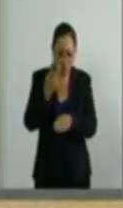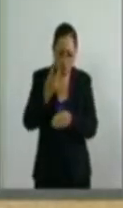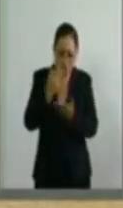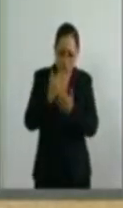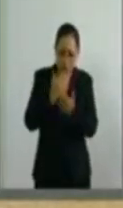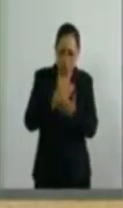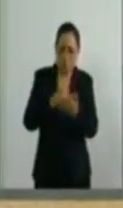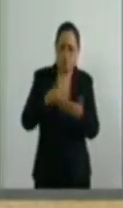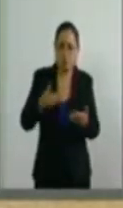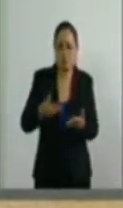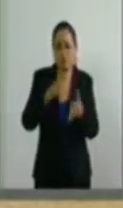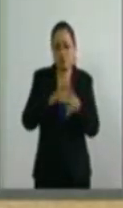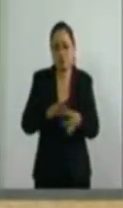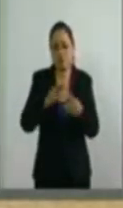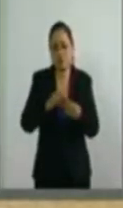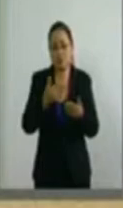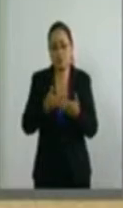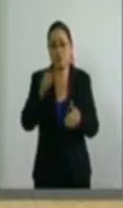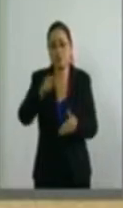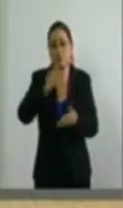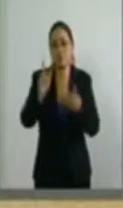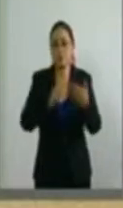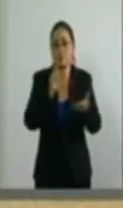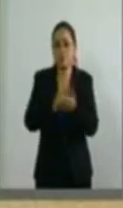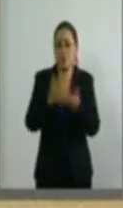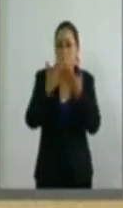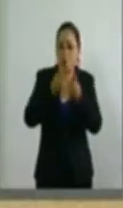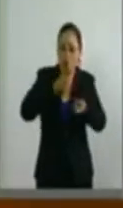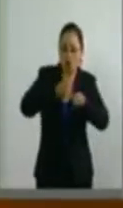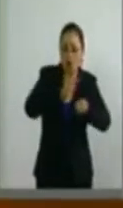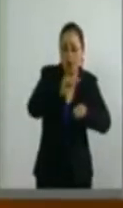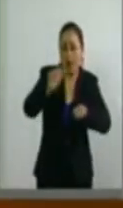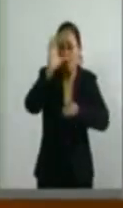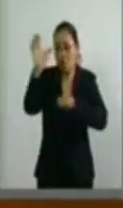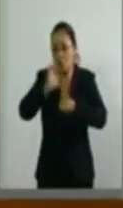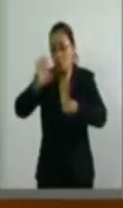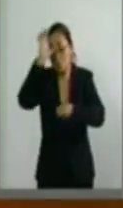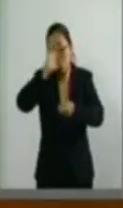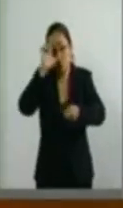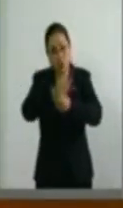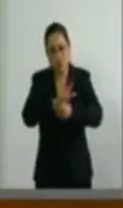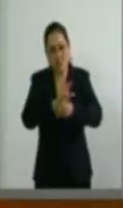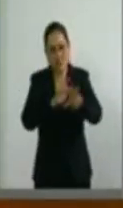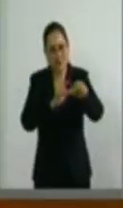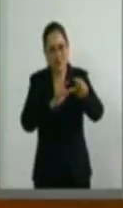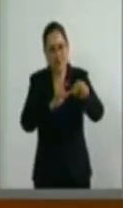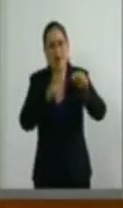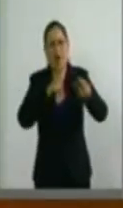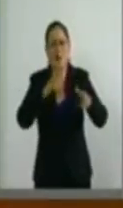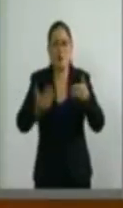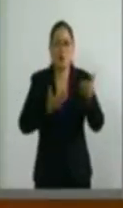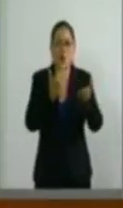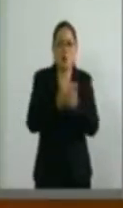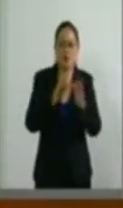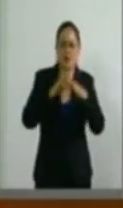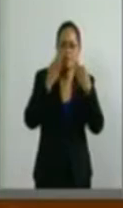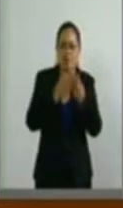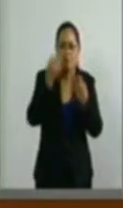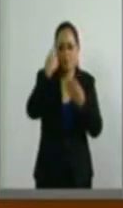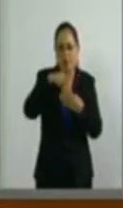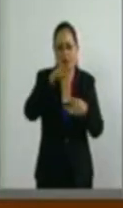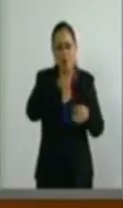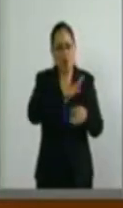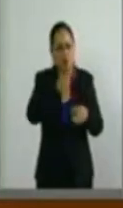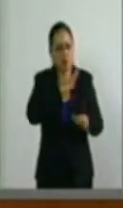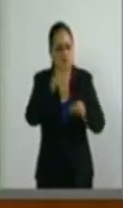señalar que la ley no regula la cultura, lo que propone son mecanismos para garantizar